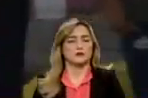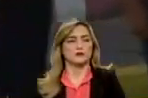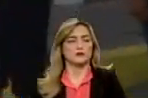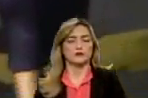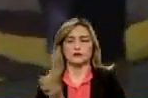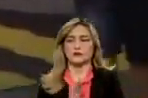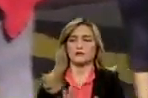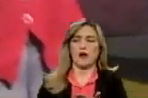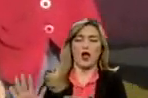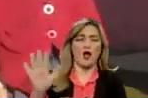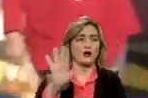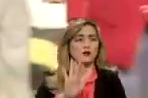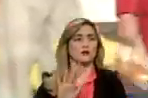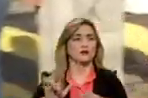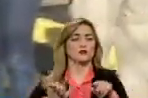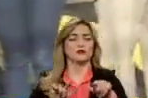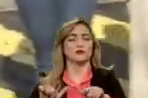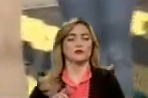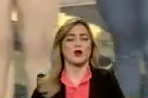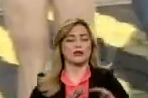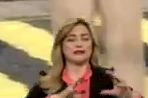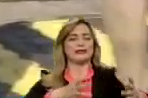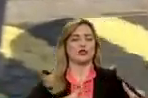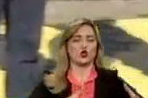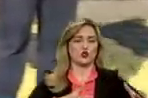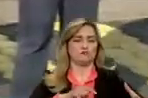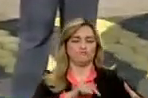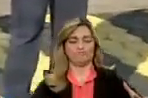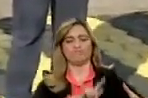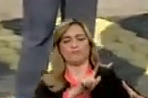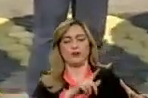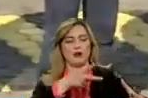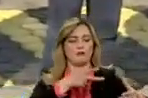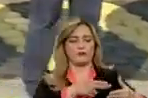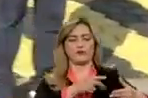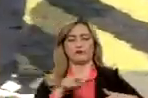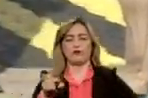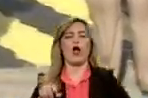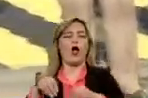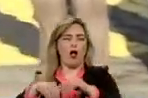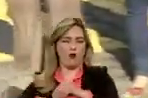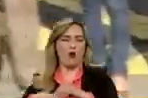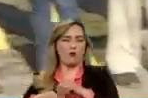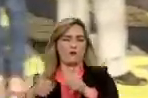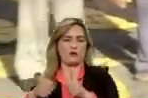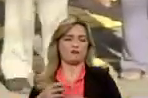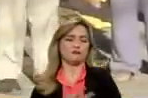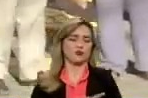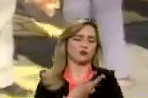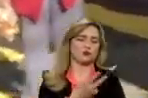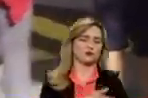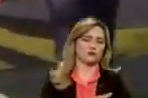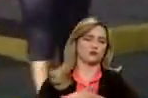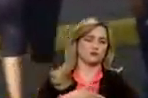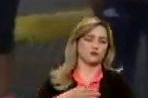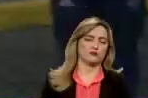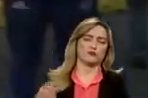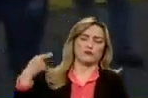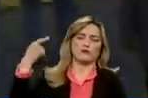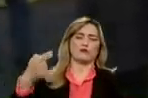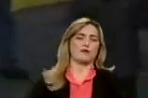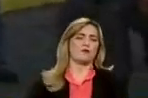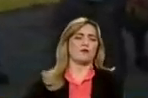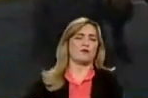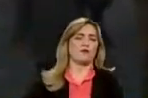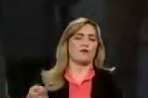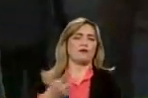el barrio? ¿Son por sectores? Es por sectores. Lo preocupante que es por sectores. Tenemos 2 días una calle sin agua y la